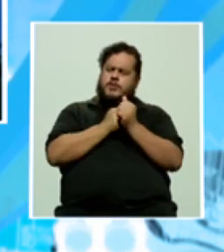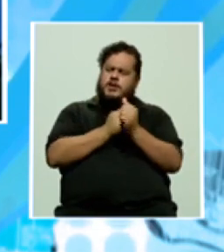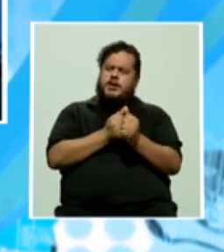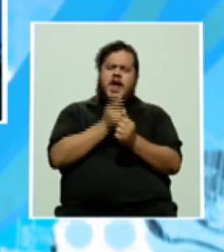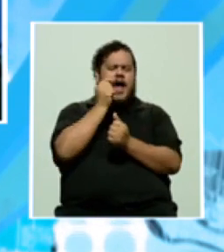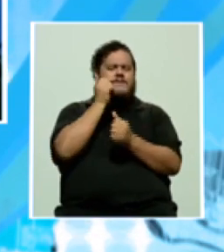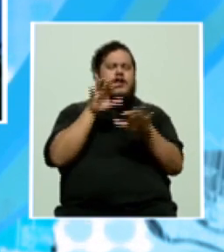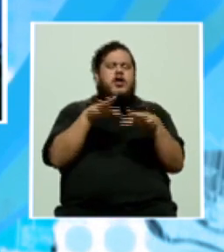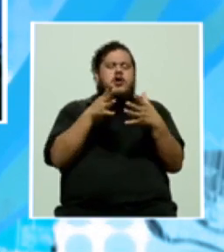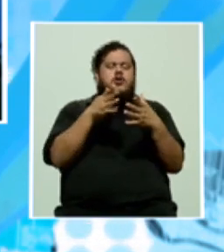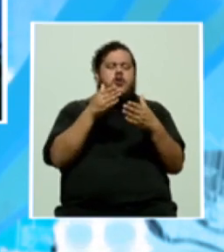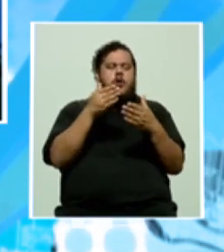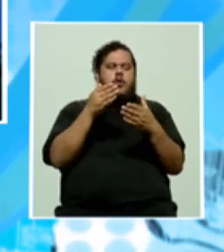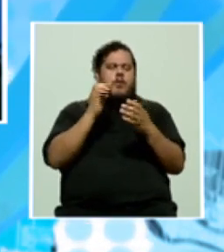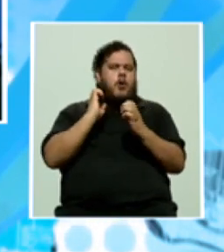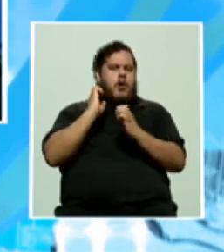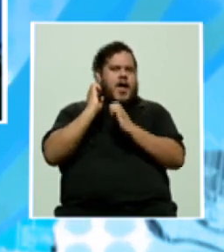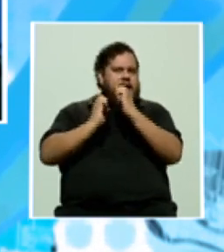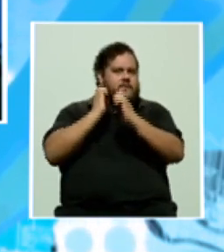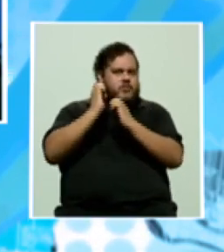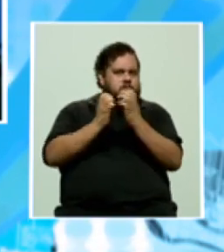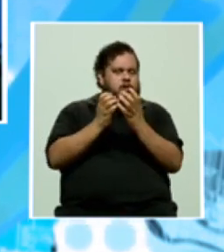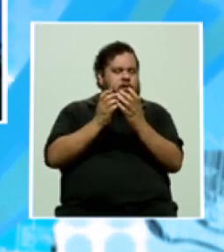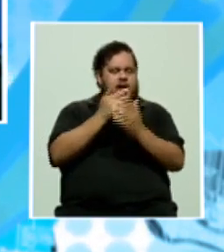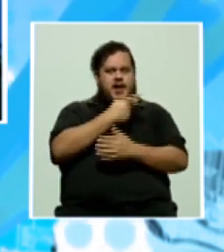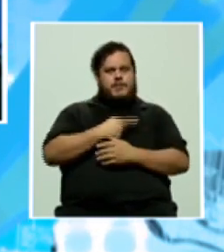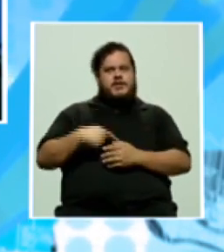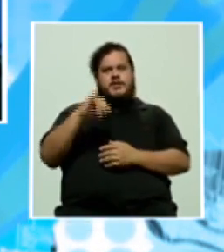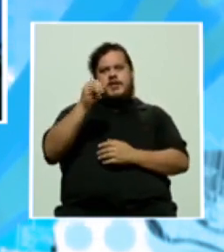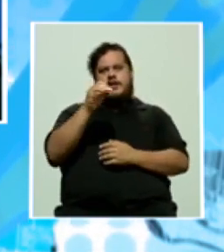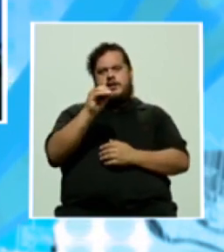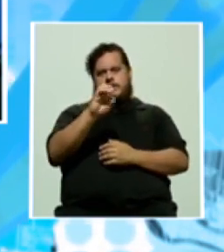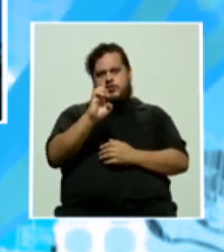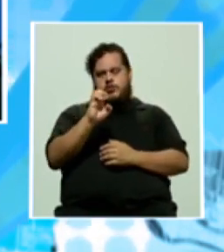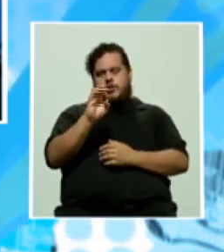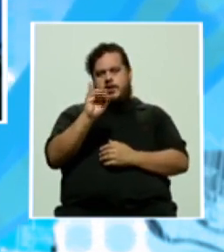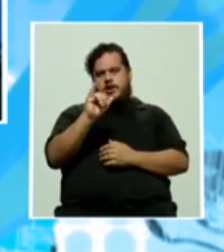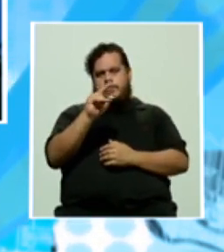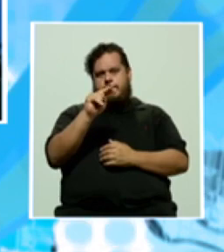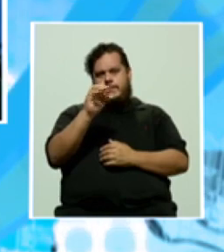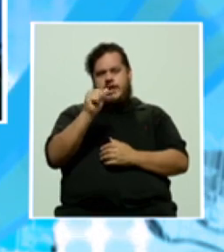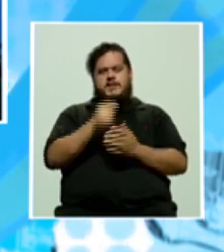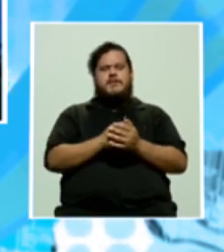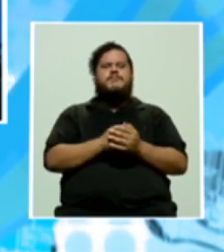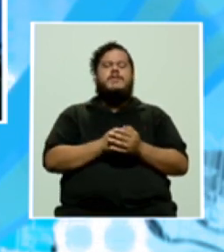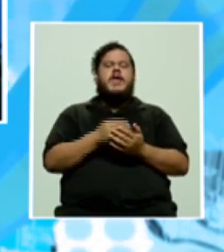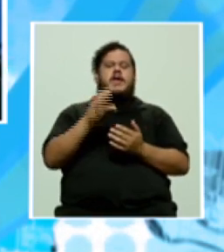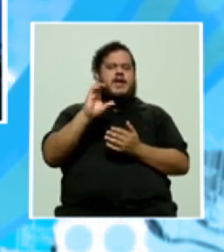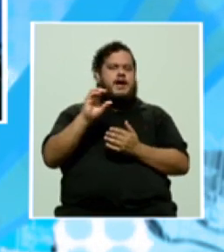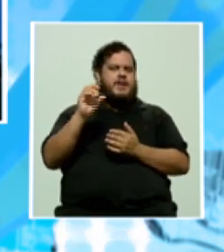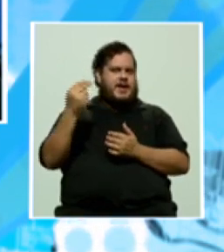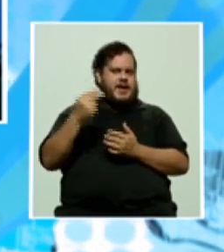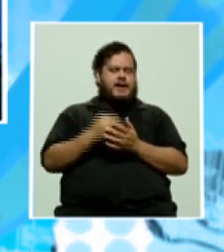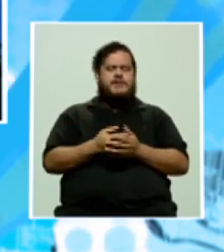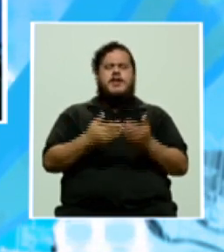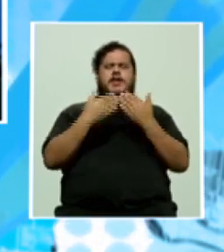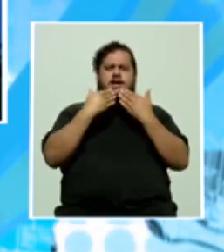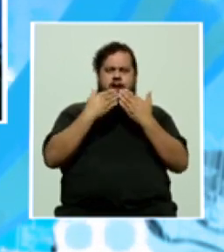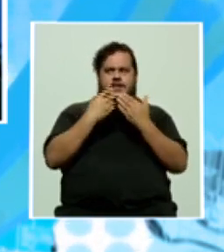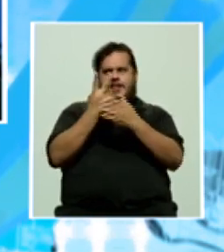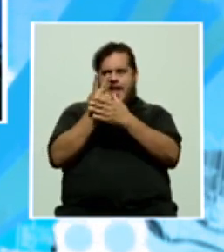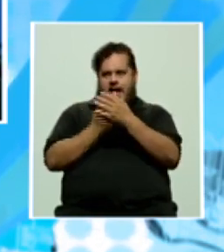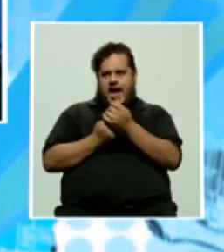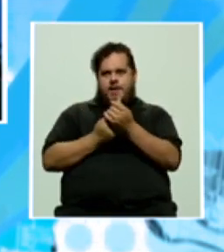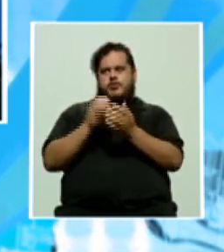cómo evoluciona la presidencia de Joe Biden y Kamala Harris. Gracias a ambos, Oscar Moore del